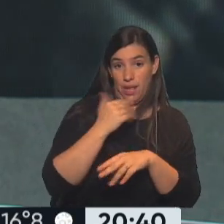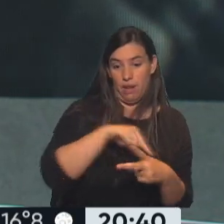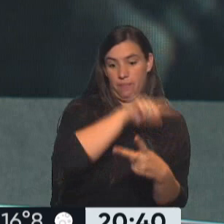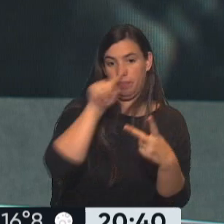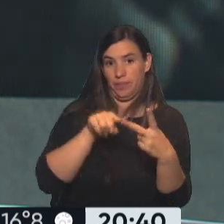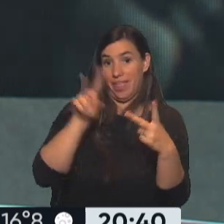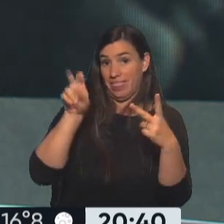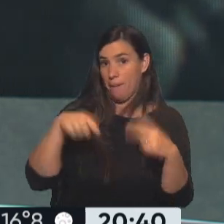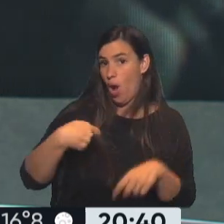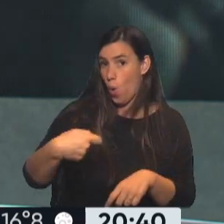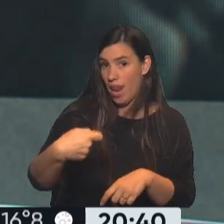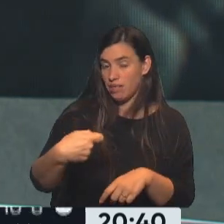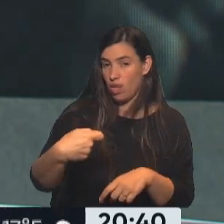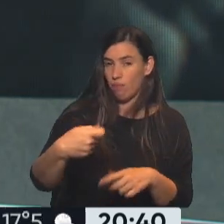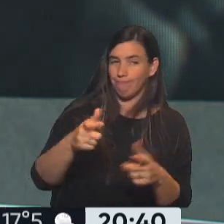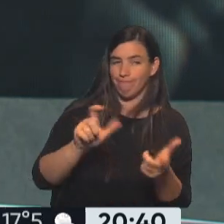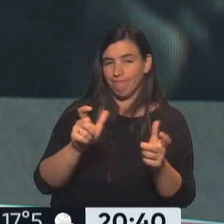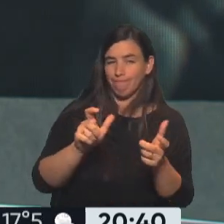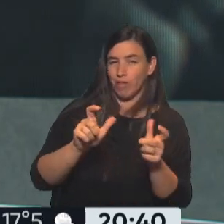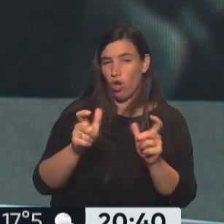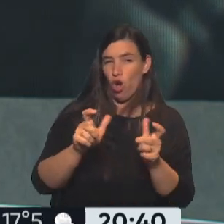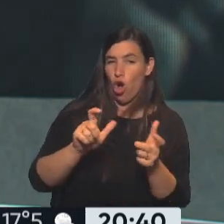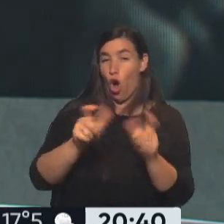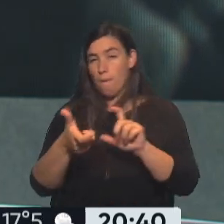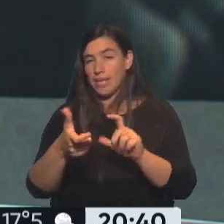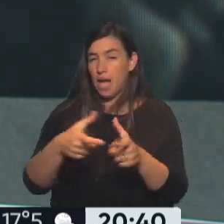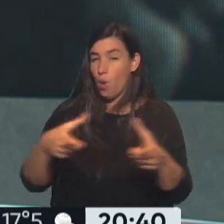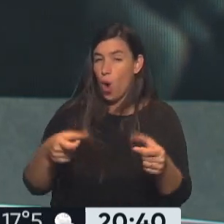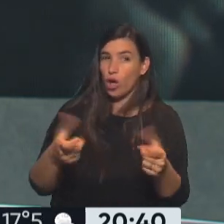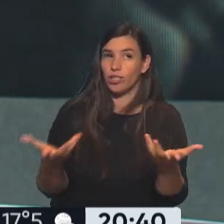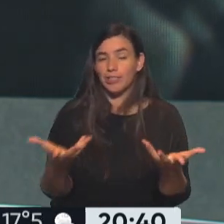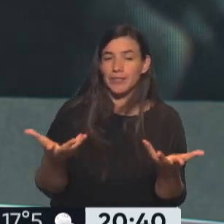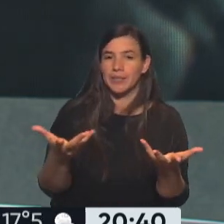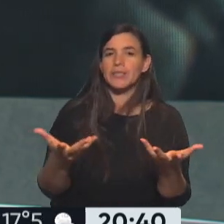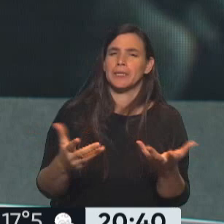fórmula media extraña, va a compensar con el bono. Bueno, vamos avanzando y contándote qué va